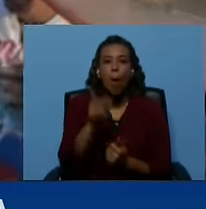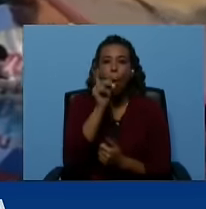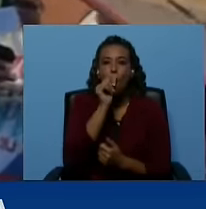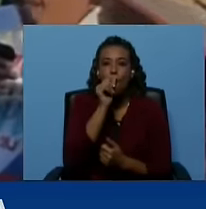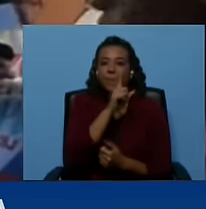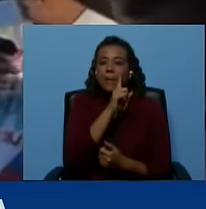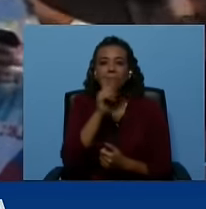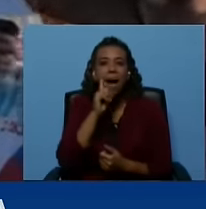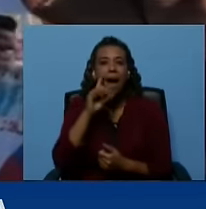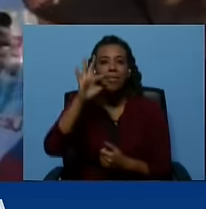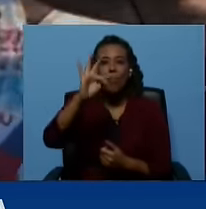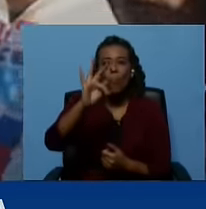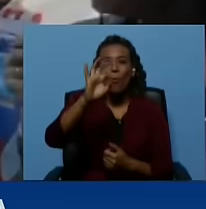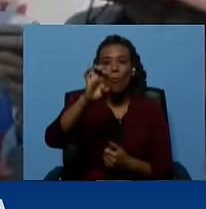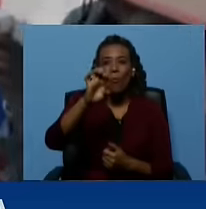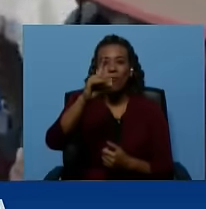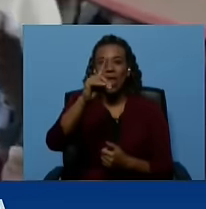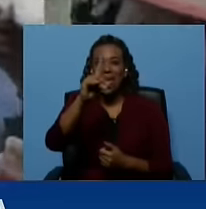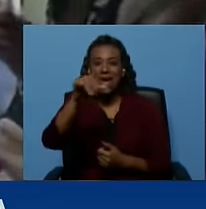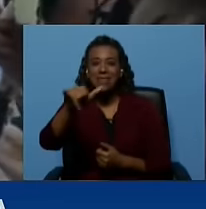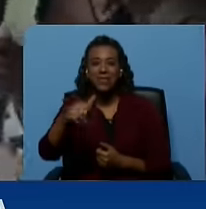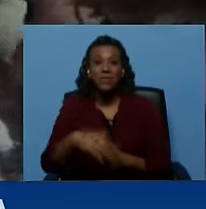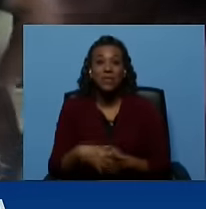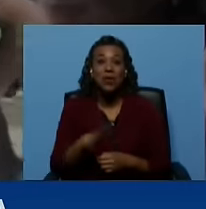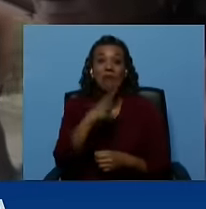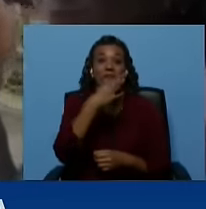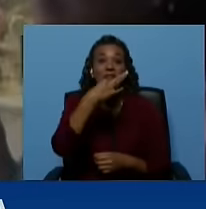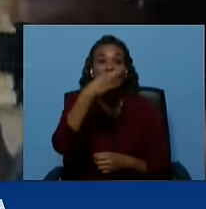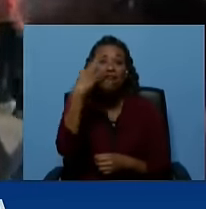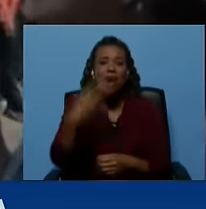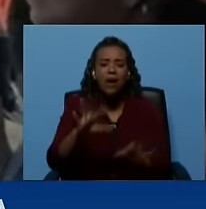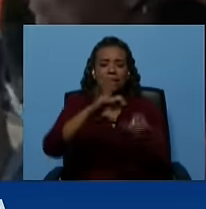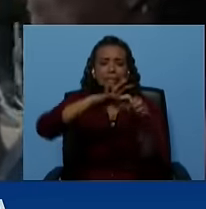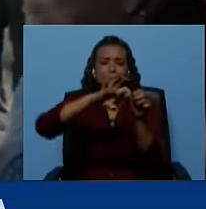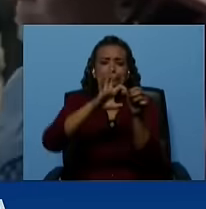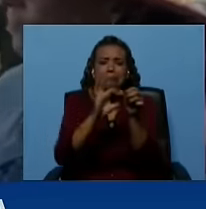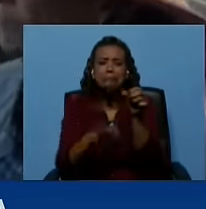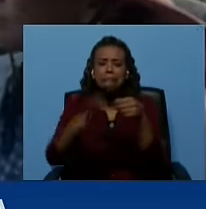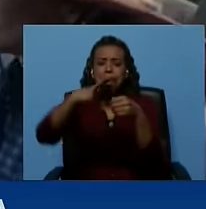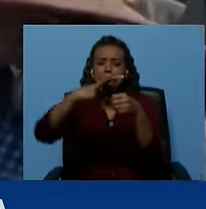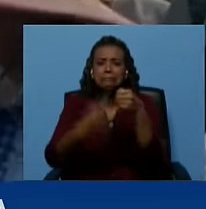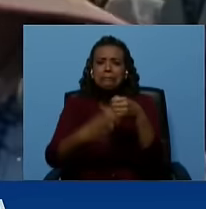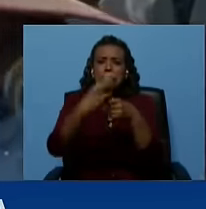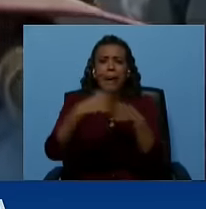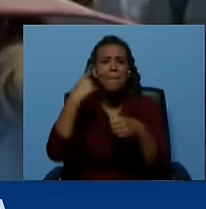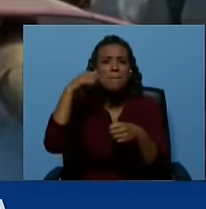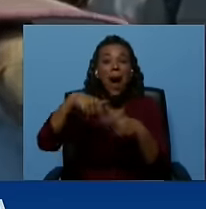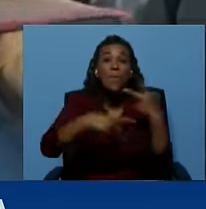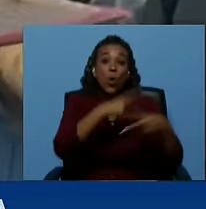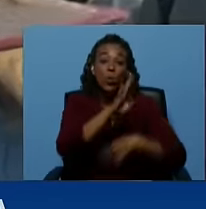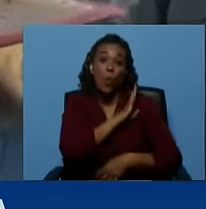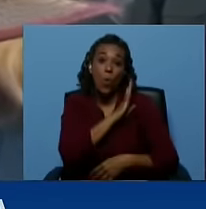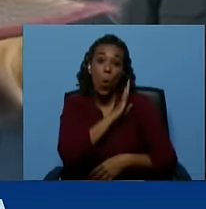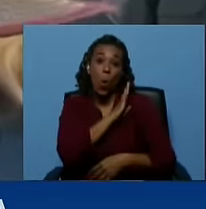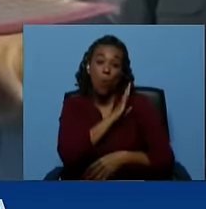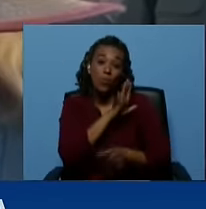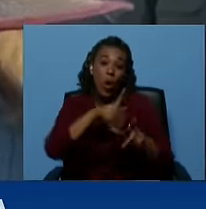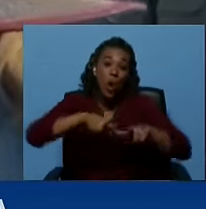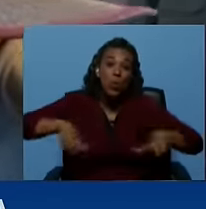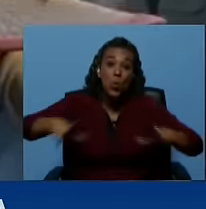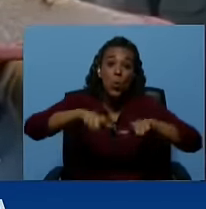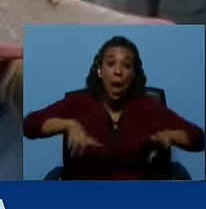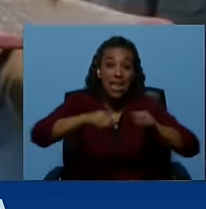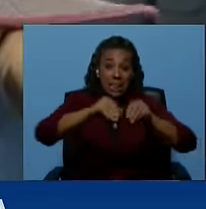vamos a pelar la naranja presente esto es tan fácil como pelar una naranja dic parte de todo lo que nosotros producimos aquí en nuestro territorio